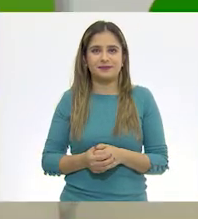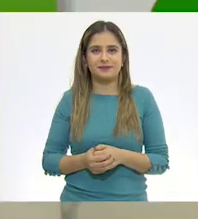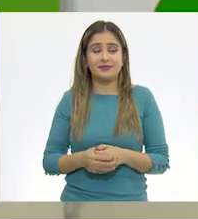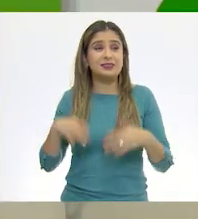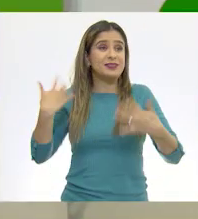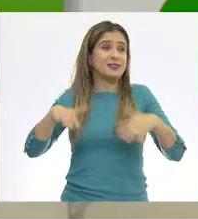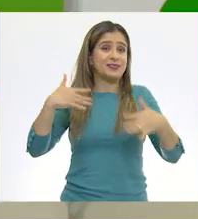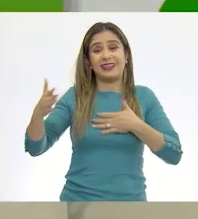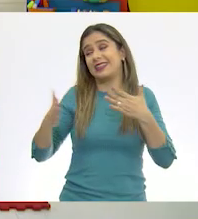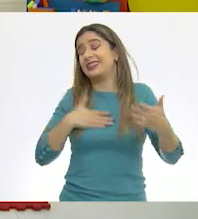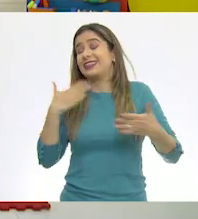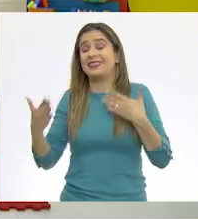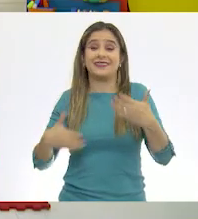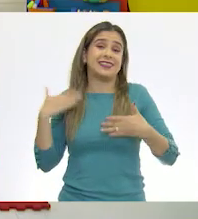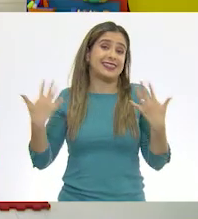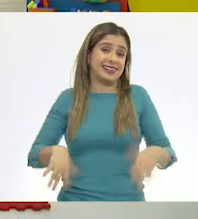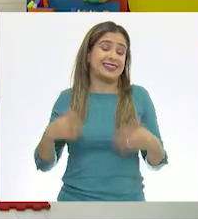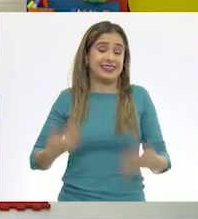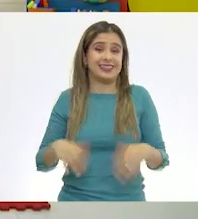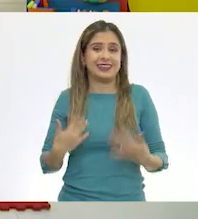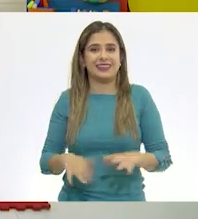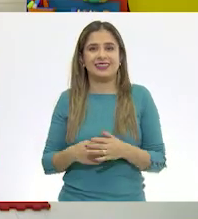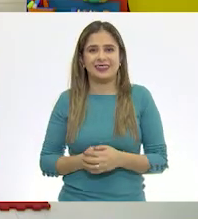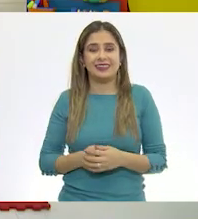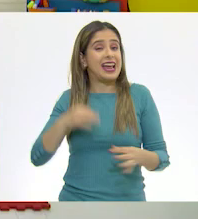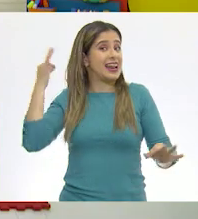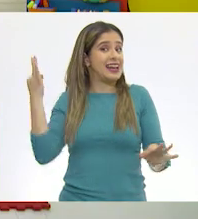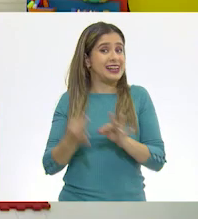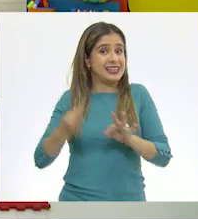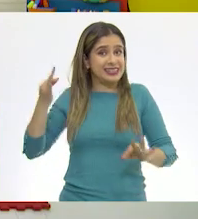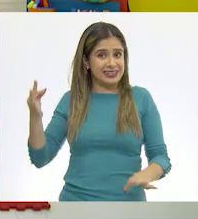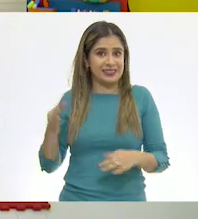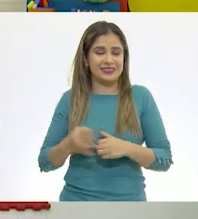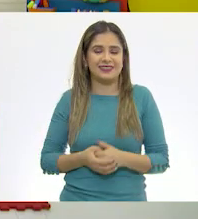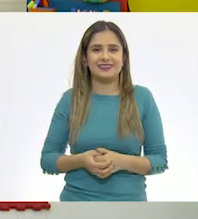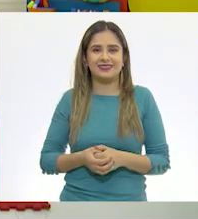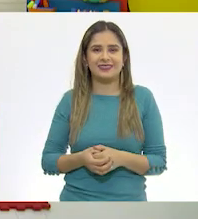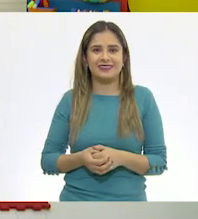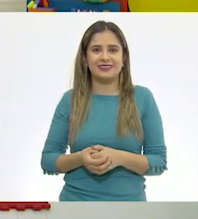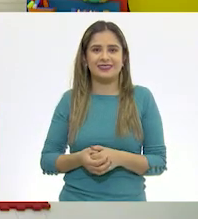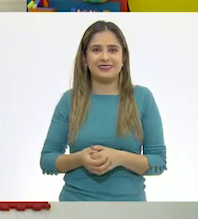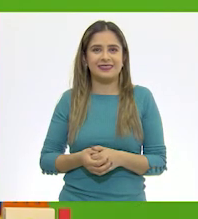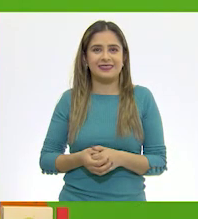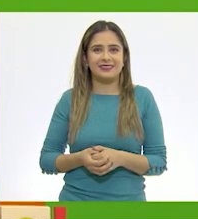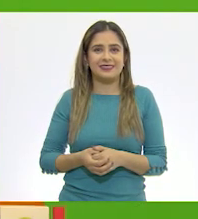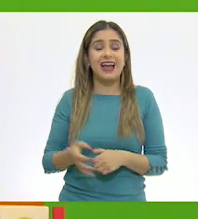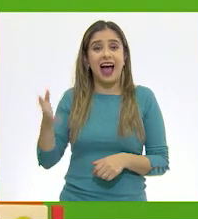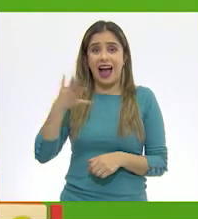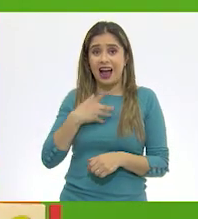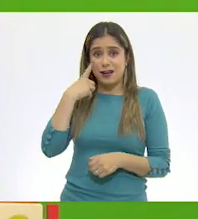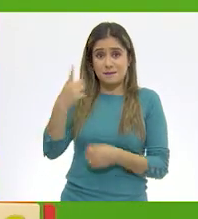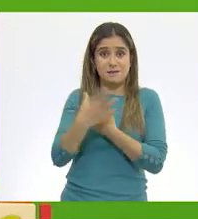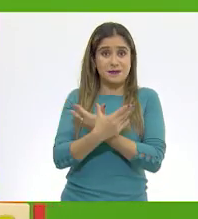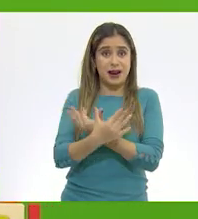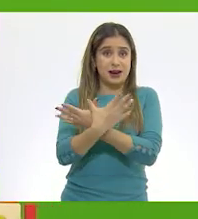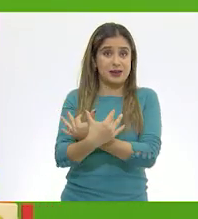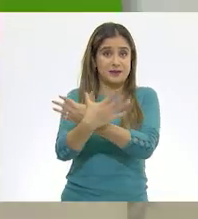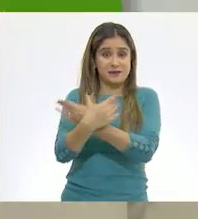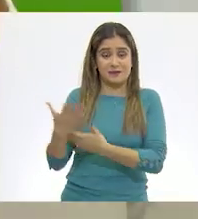¡Qué divertido! Y listo. Tenemos a nuestra